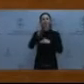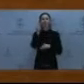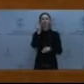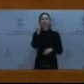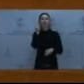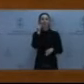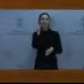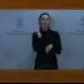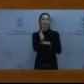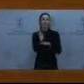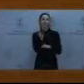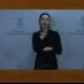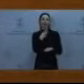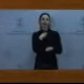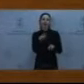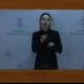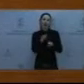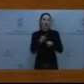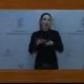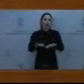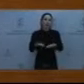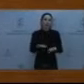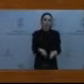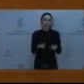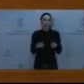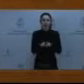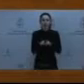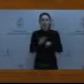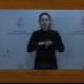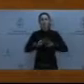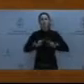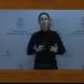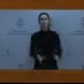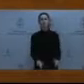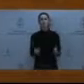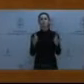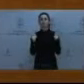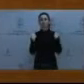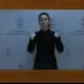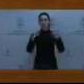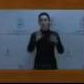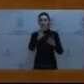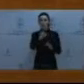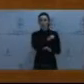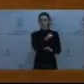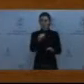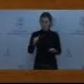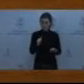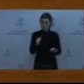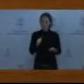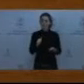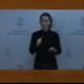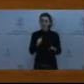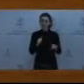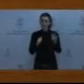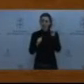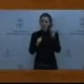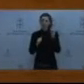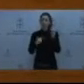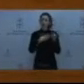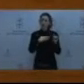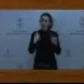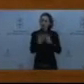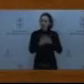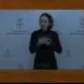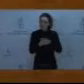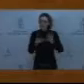y ayudas que el resto por parte de las competencias autonómicas que su consejería tiene? ¿Quiere hablarles, acaso, sobre las